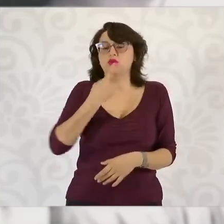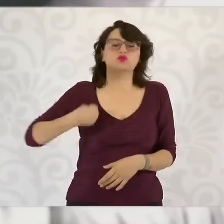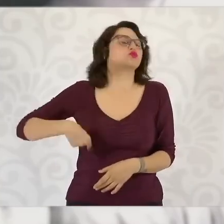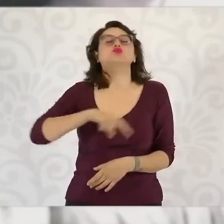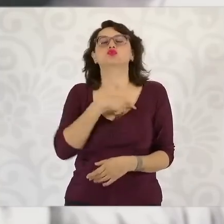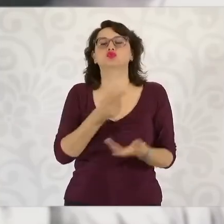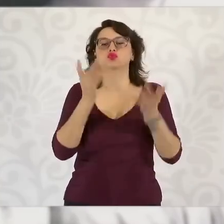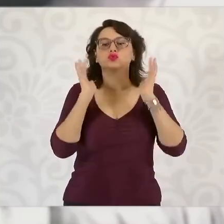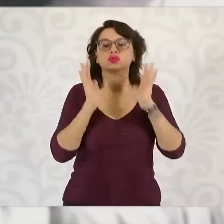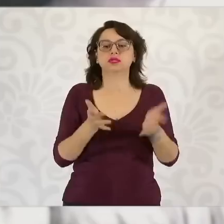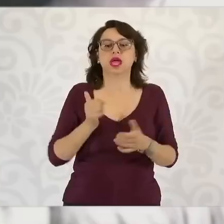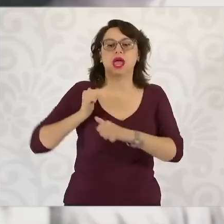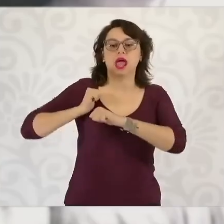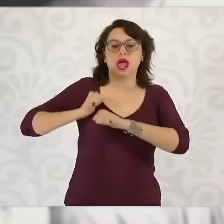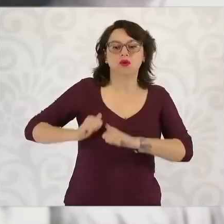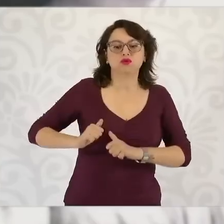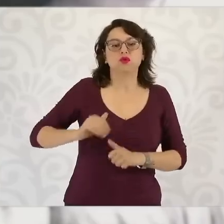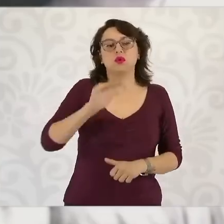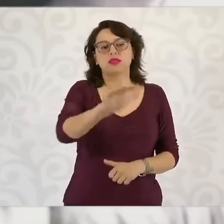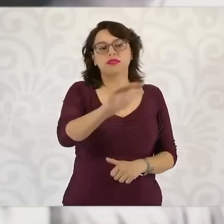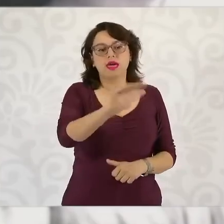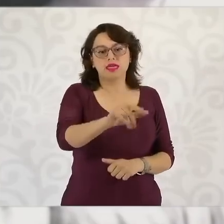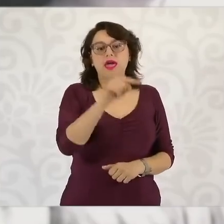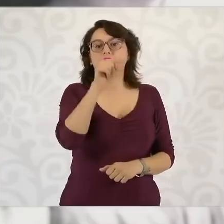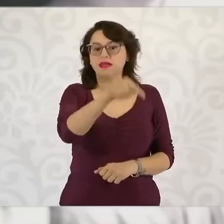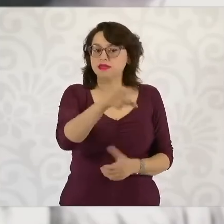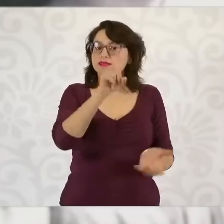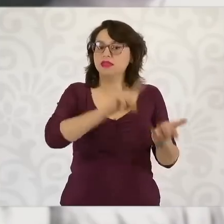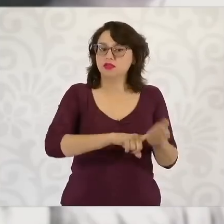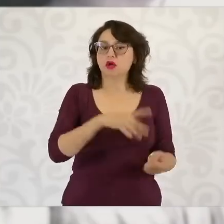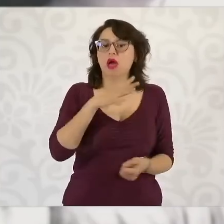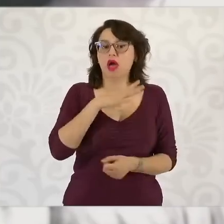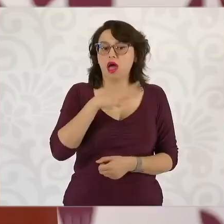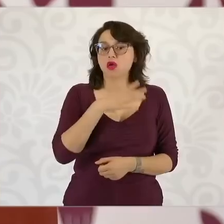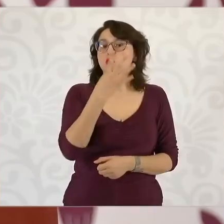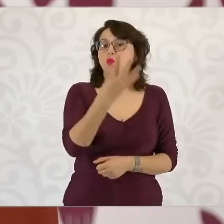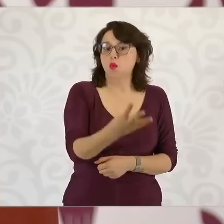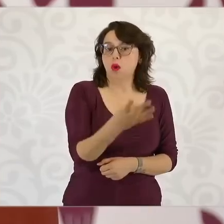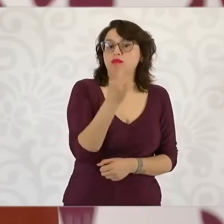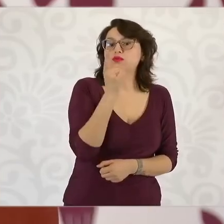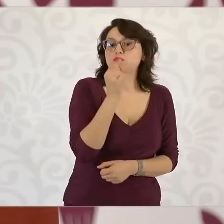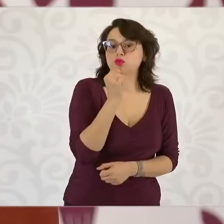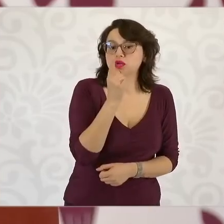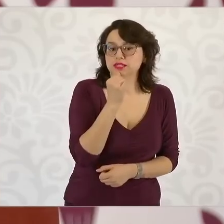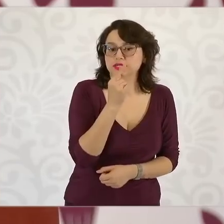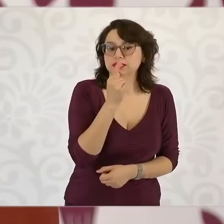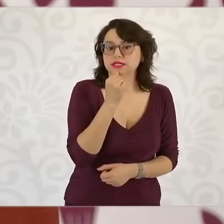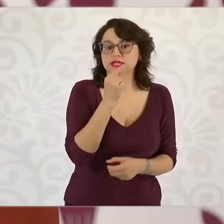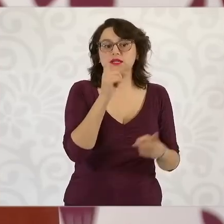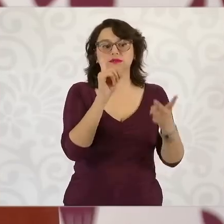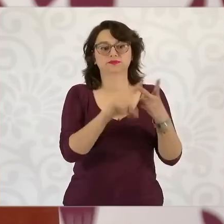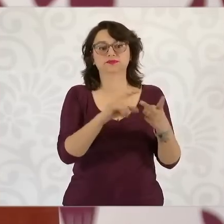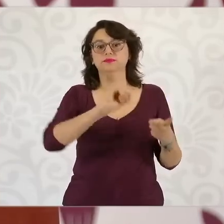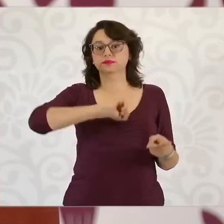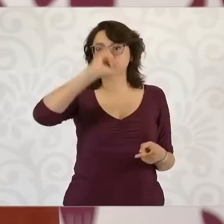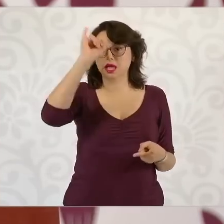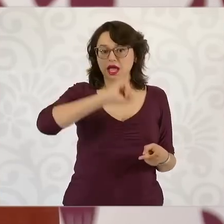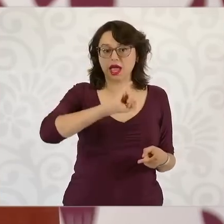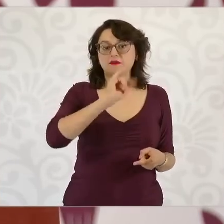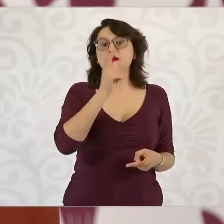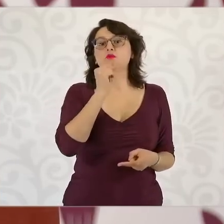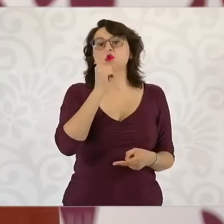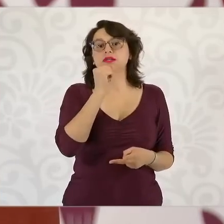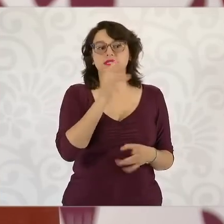Ya tenemos a 4 policías locales, al jefe de esa unidad, todos procesados y en la